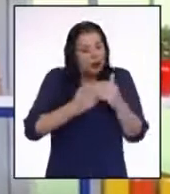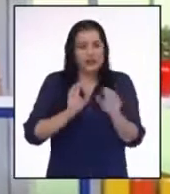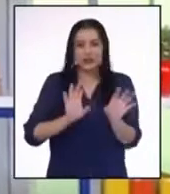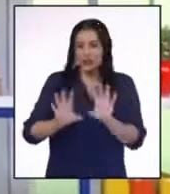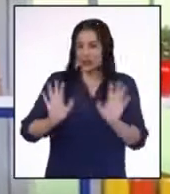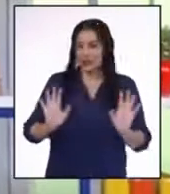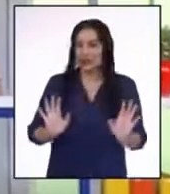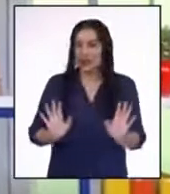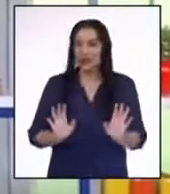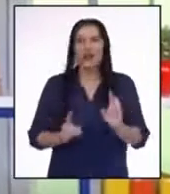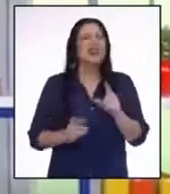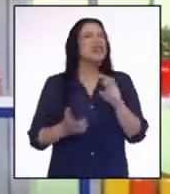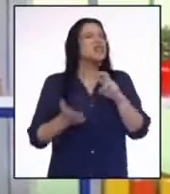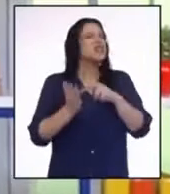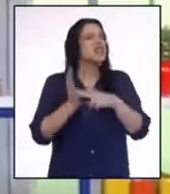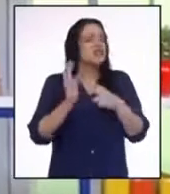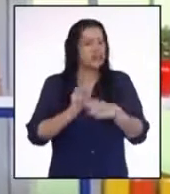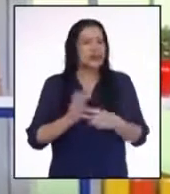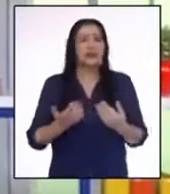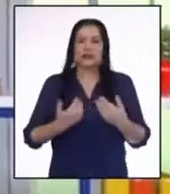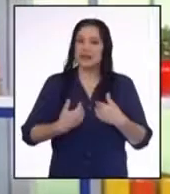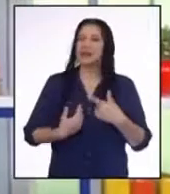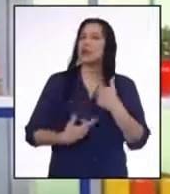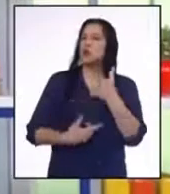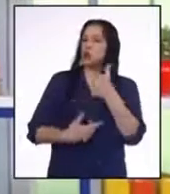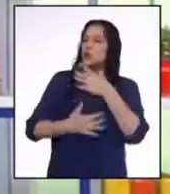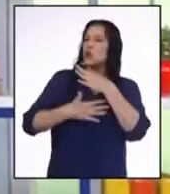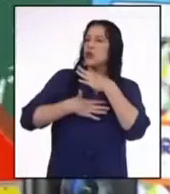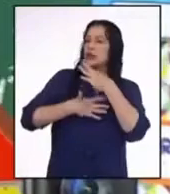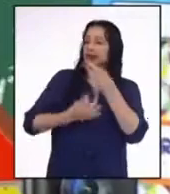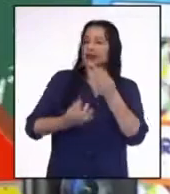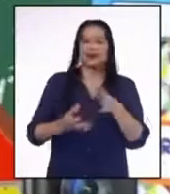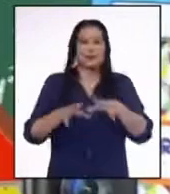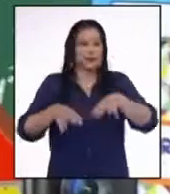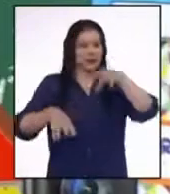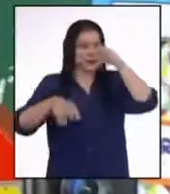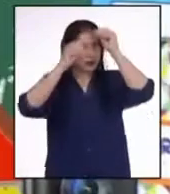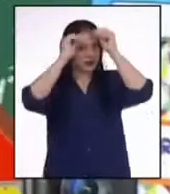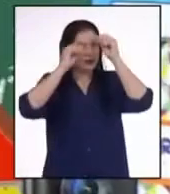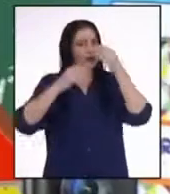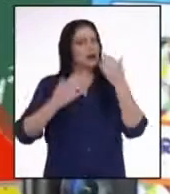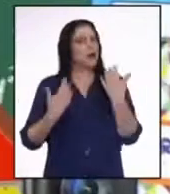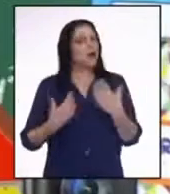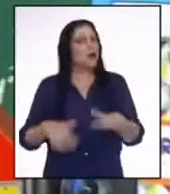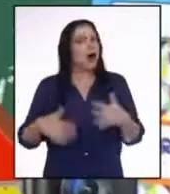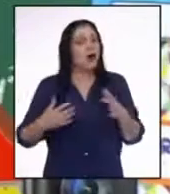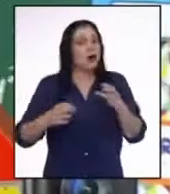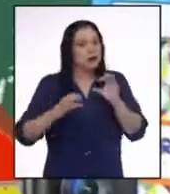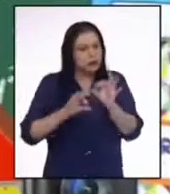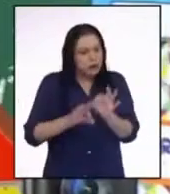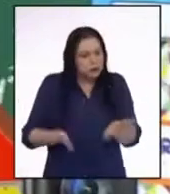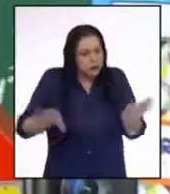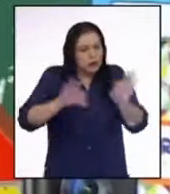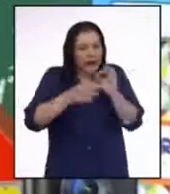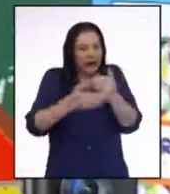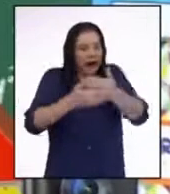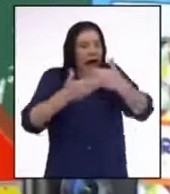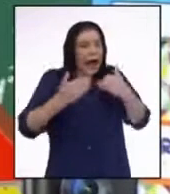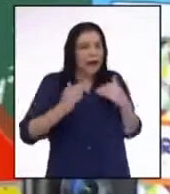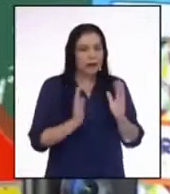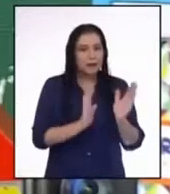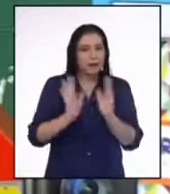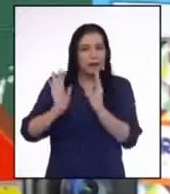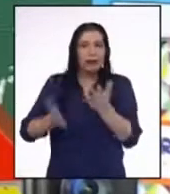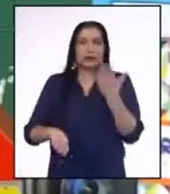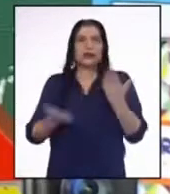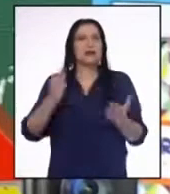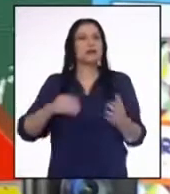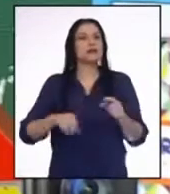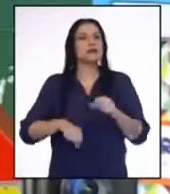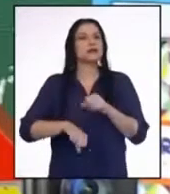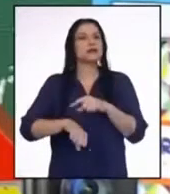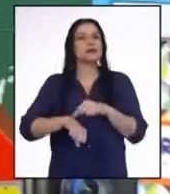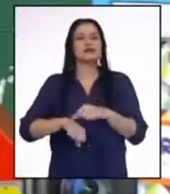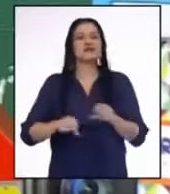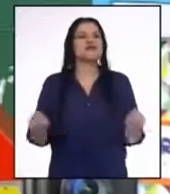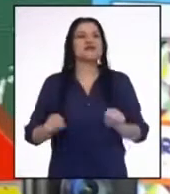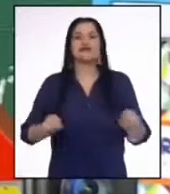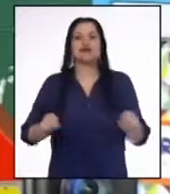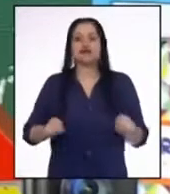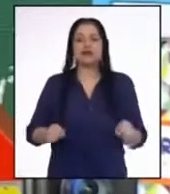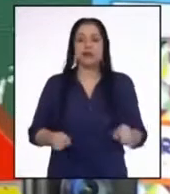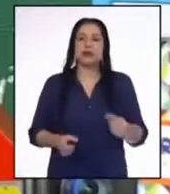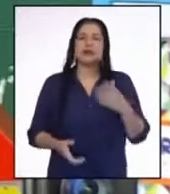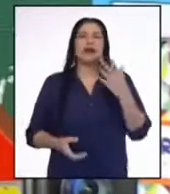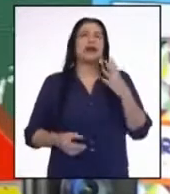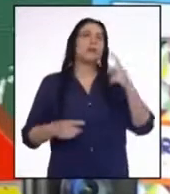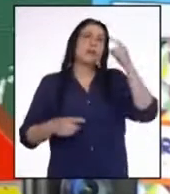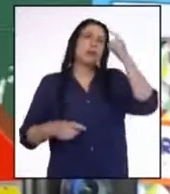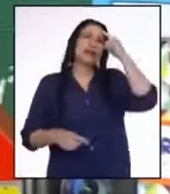elaboración. Esto significa que tienen interés por aprender. Es muy importante estar preparados para cuando ocurra un sismo. Generalmente